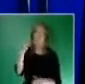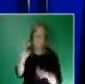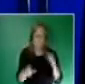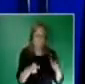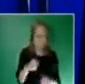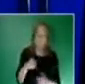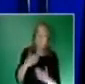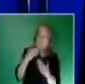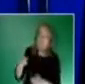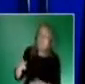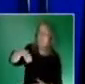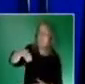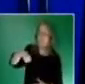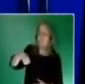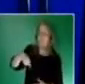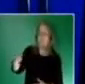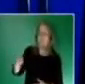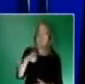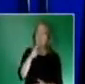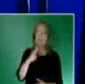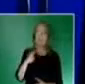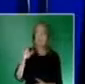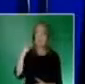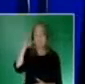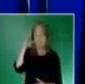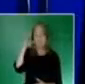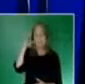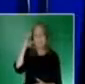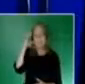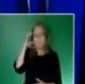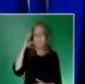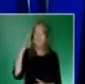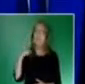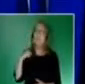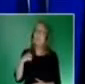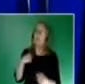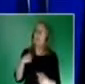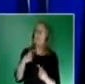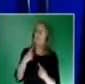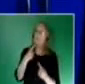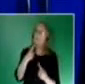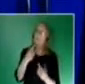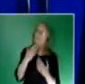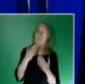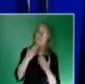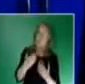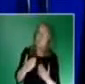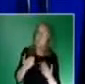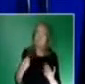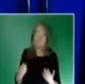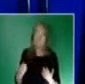Y muchas gracias a la buena fe que seguramente